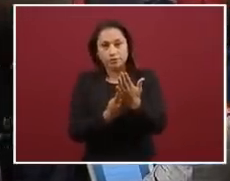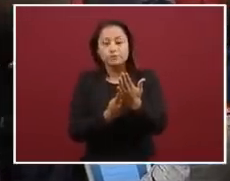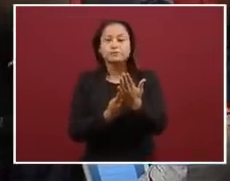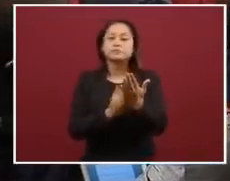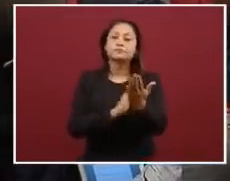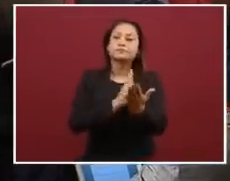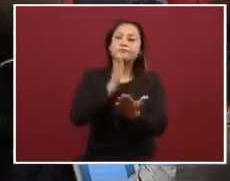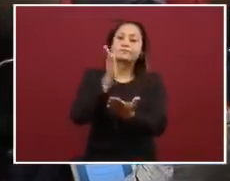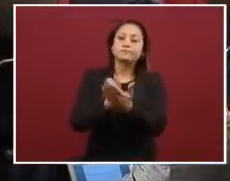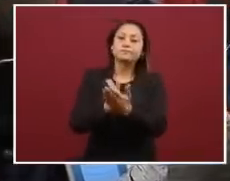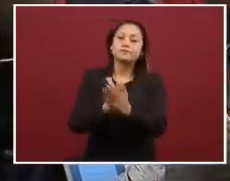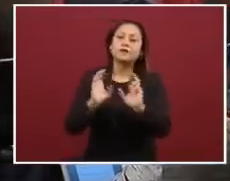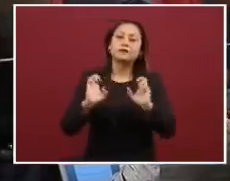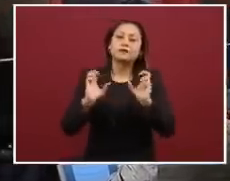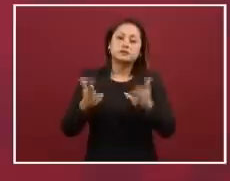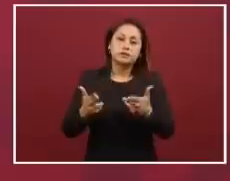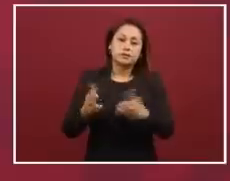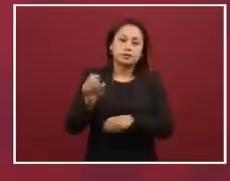Chiapas el fin de semana.